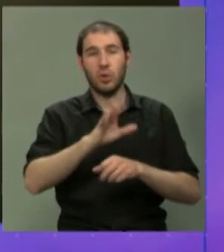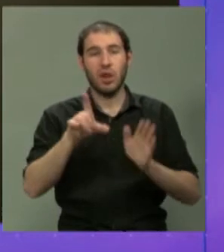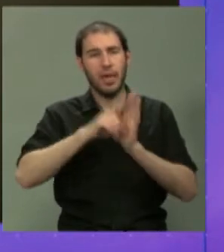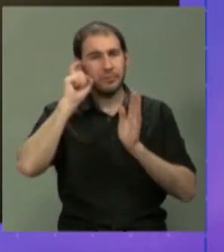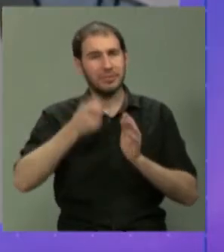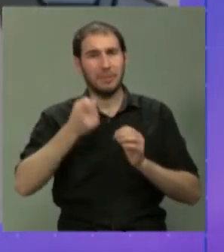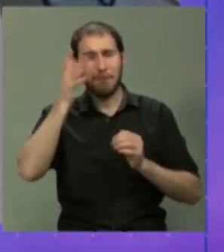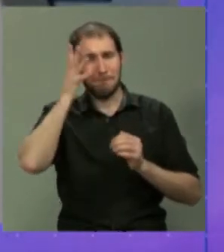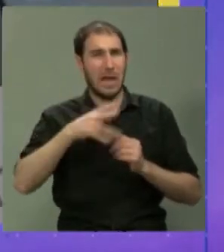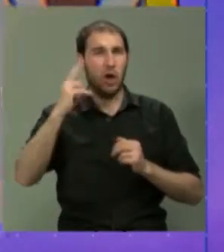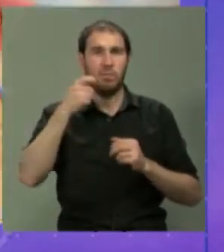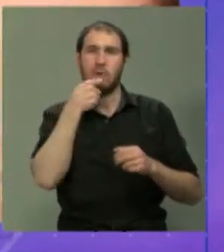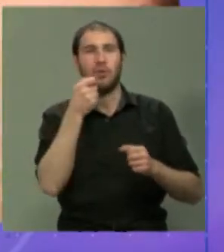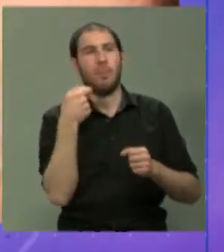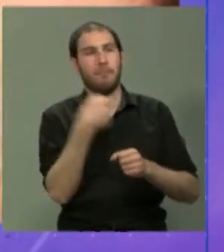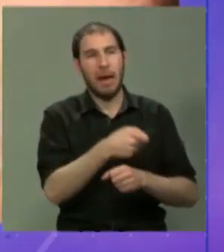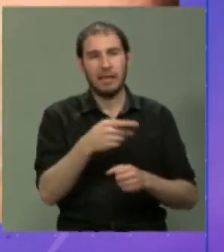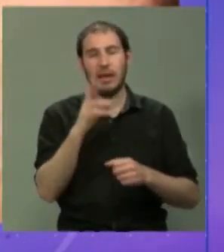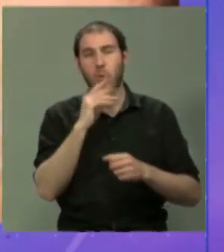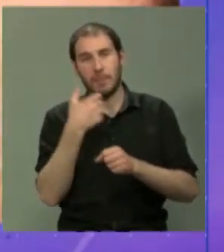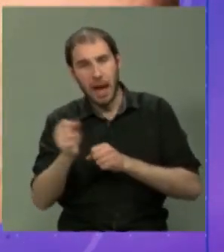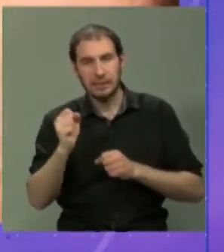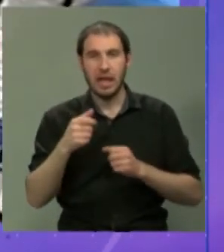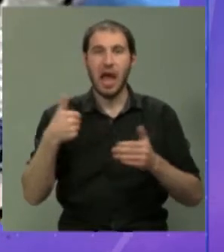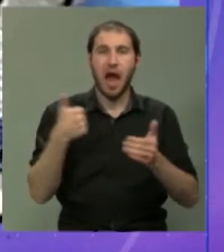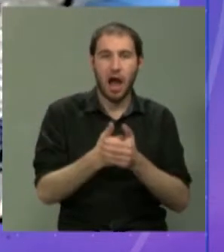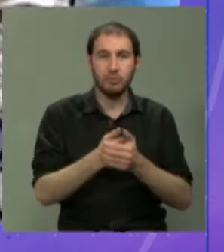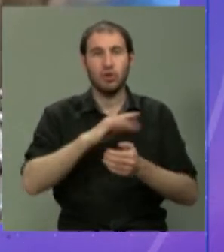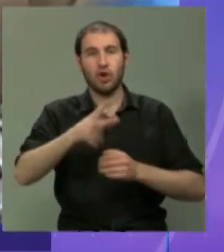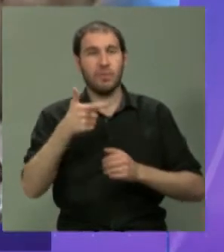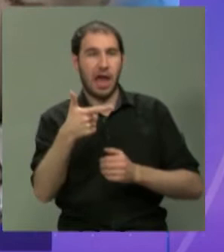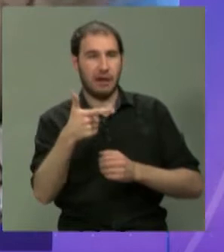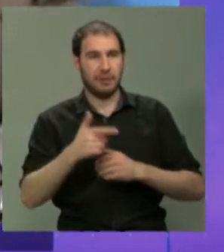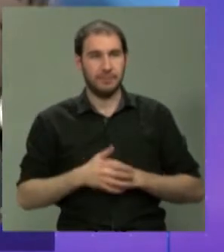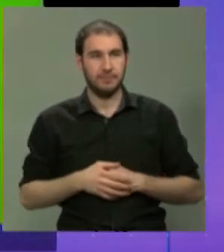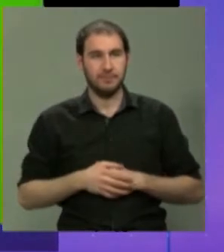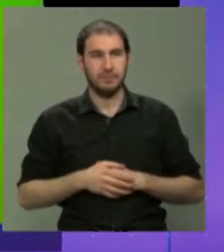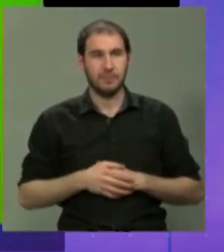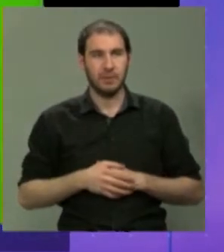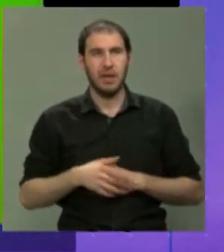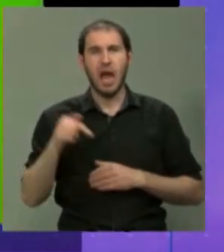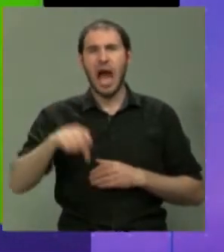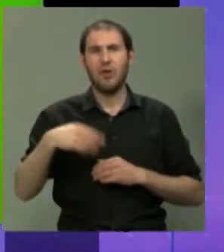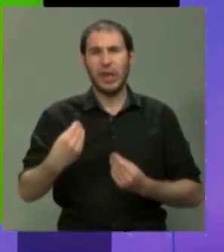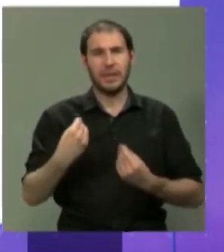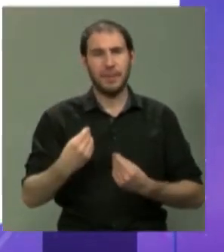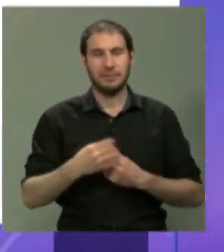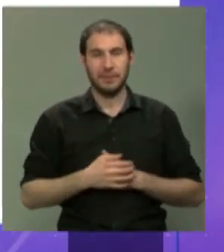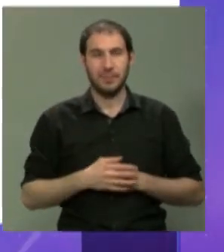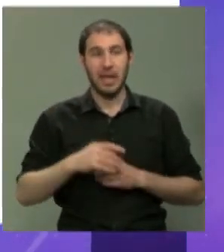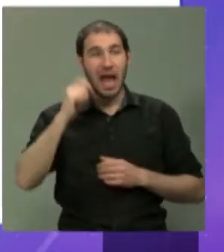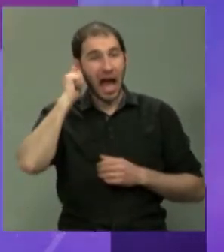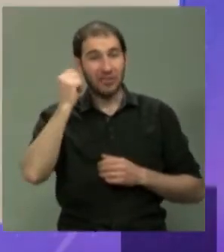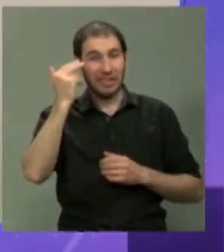más graves, homicidios y femicidios, abuso sexual y robos con armas. ¿Cuál es la situación actual? Los